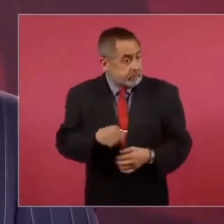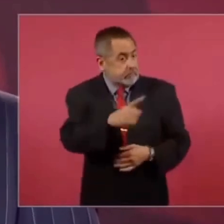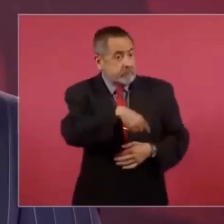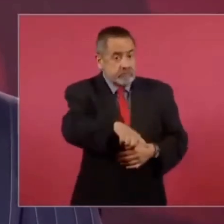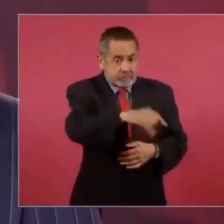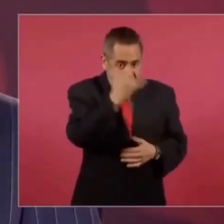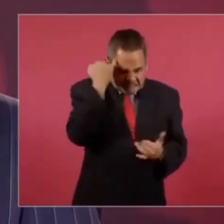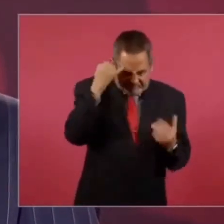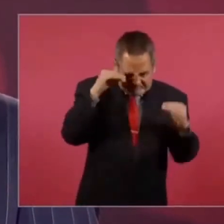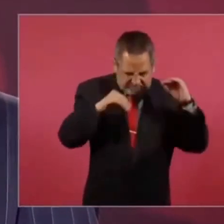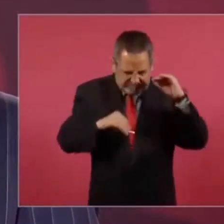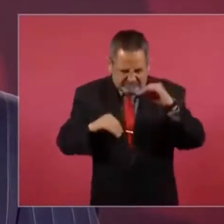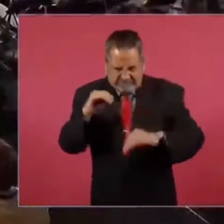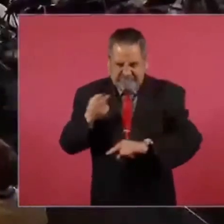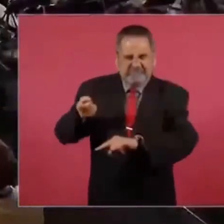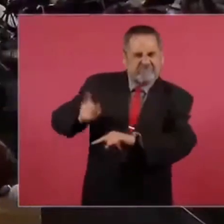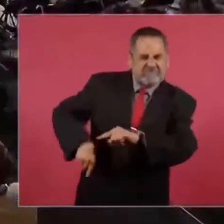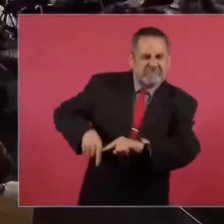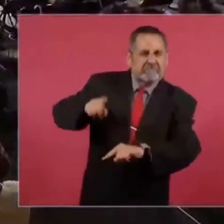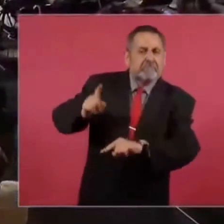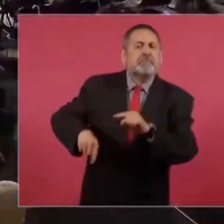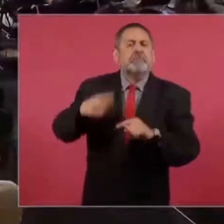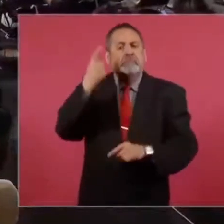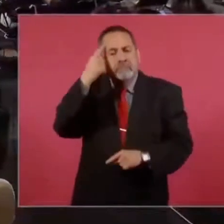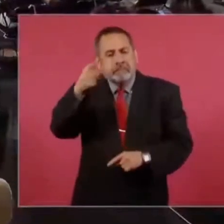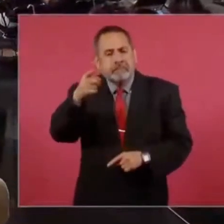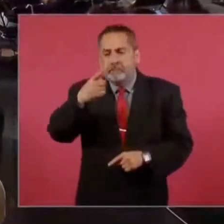deliberado para olvidarnos